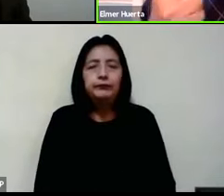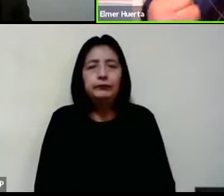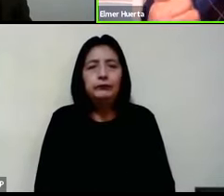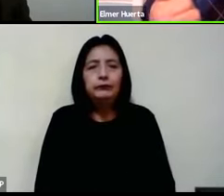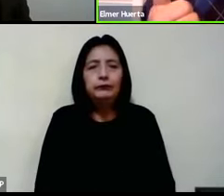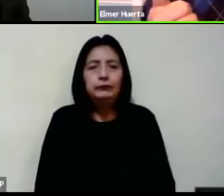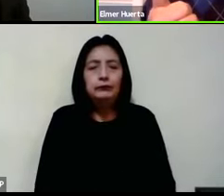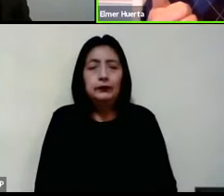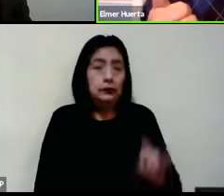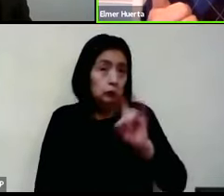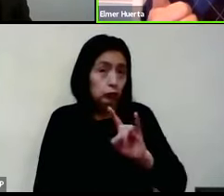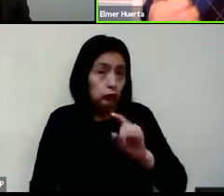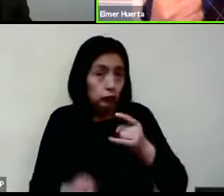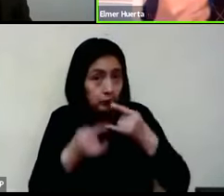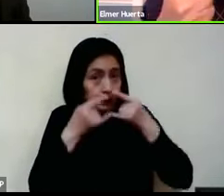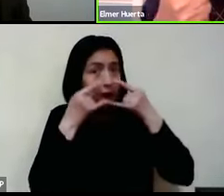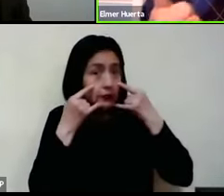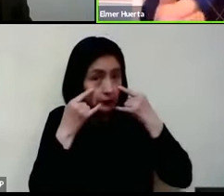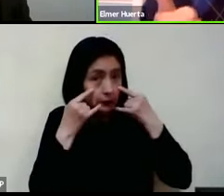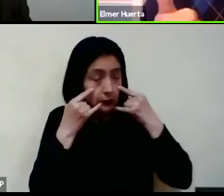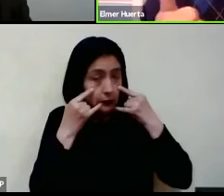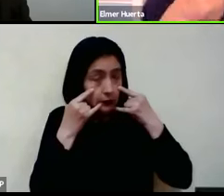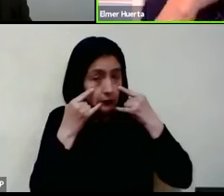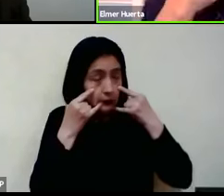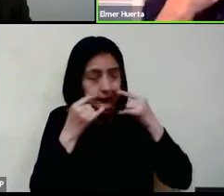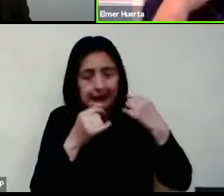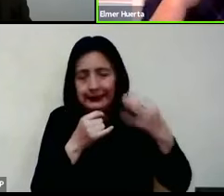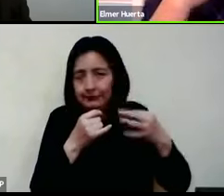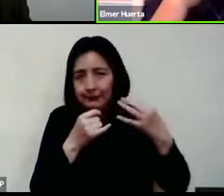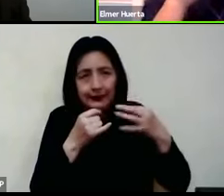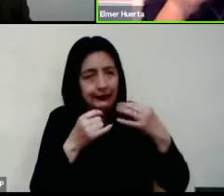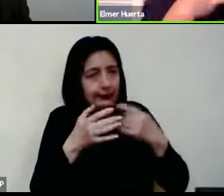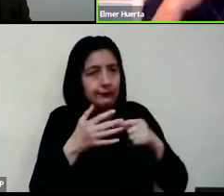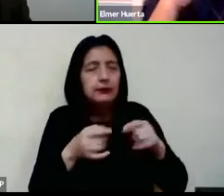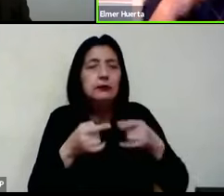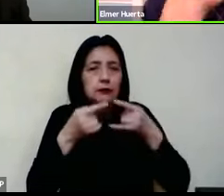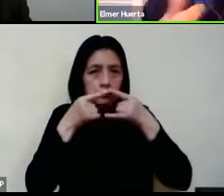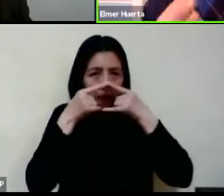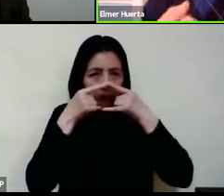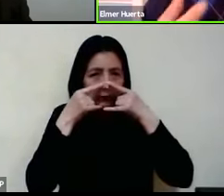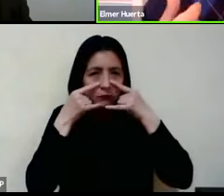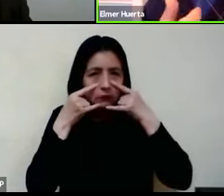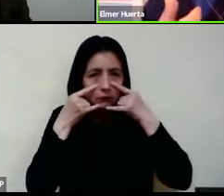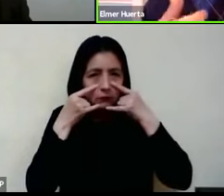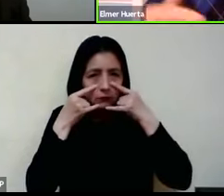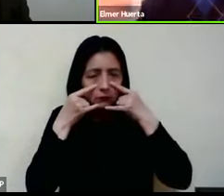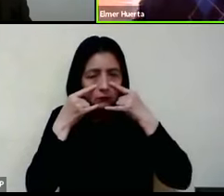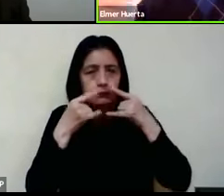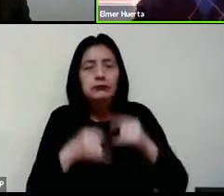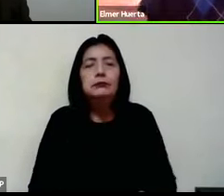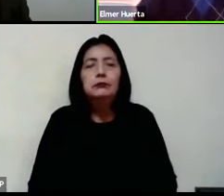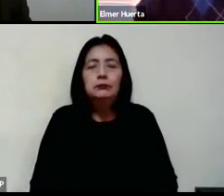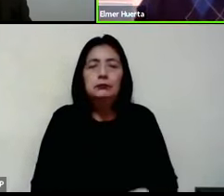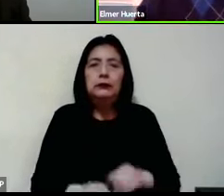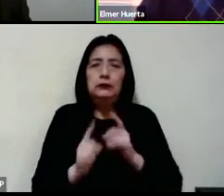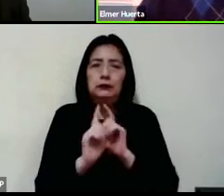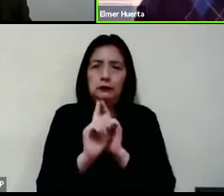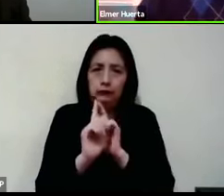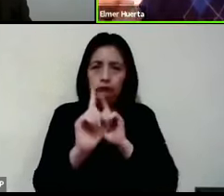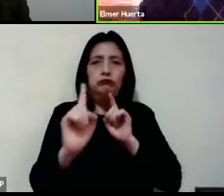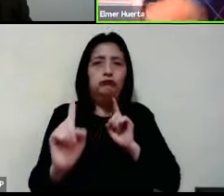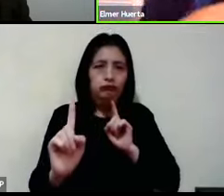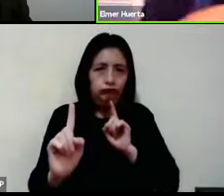El uso de una mascarilla en todo momento que cubra la nariz y la boca, la distancia con la